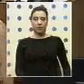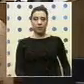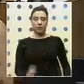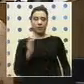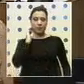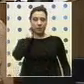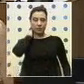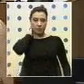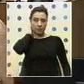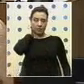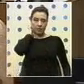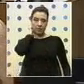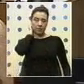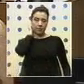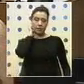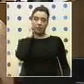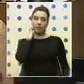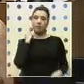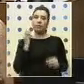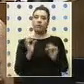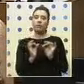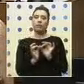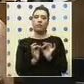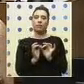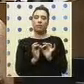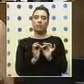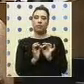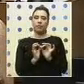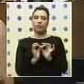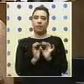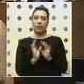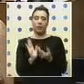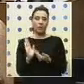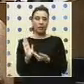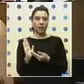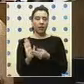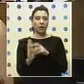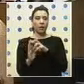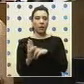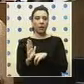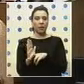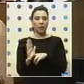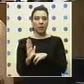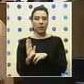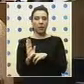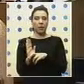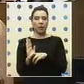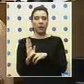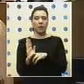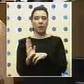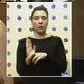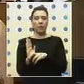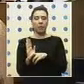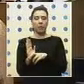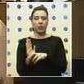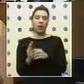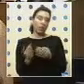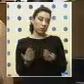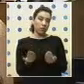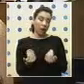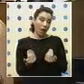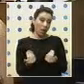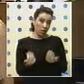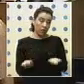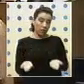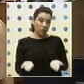Presidente, sin duda que este proyecto es una necesidad, tiene